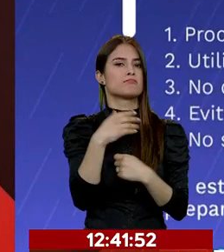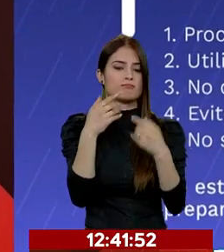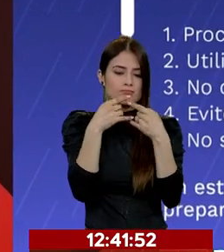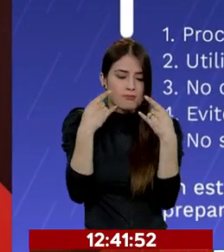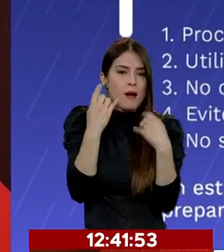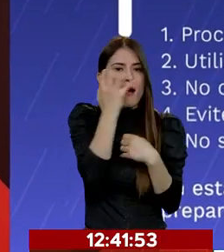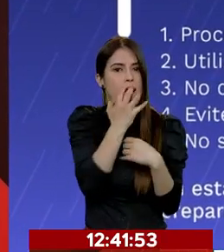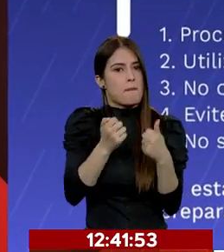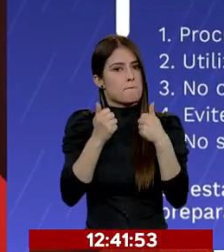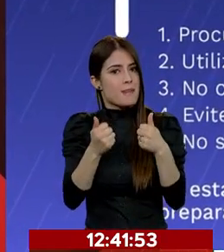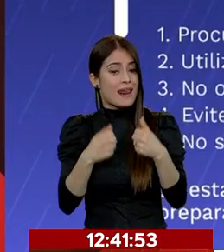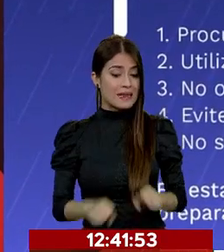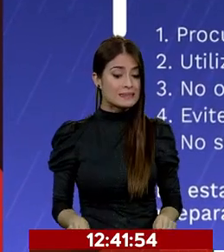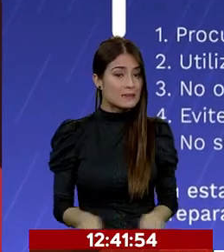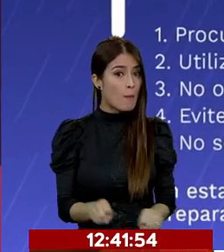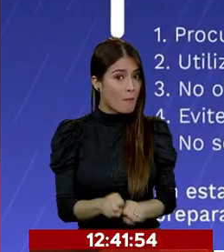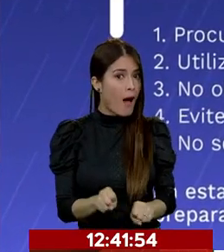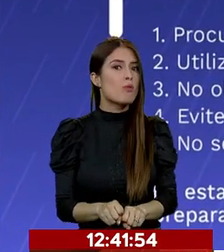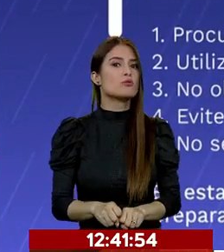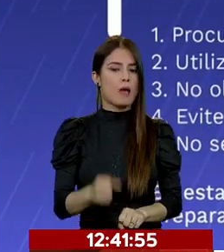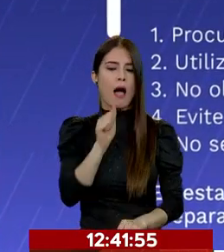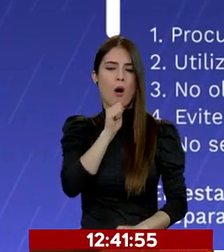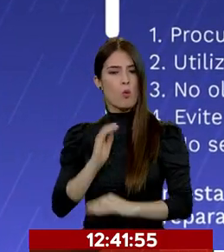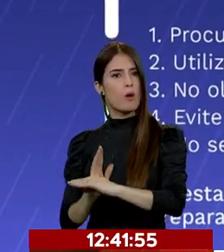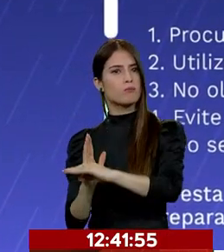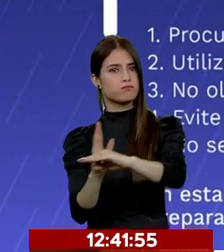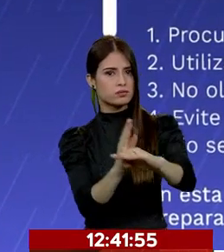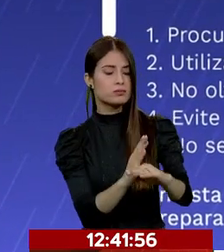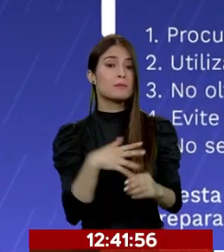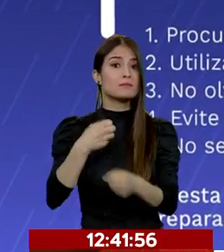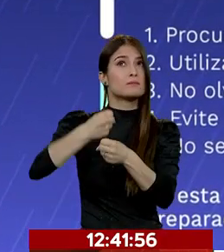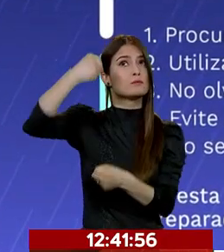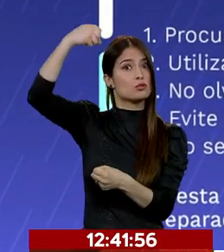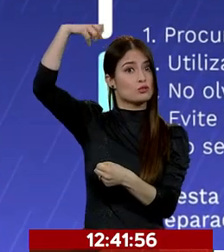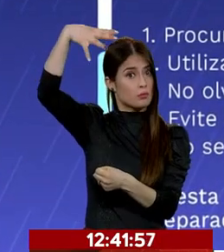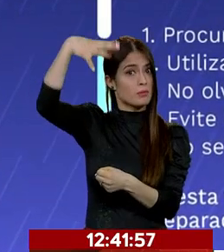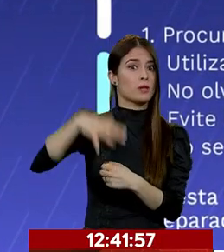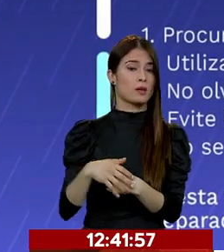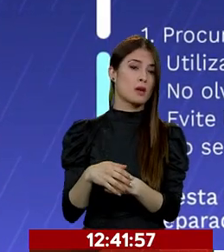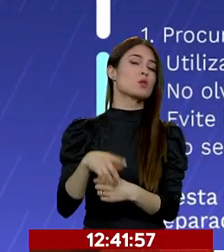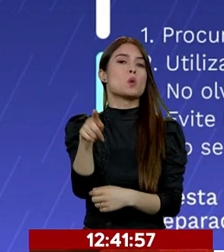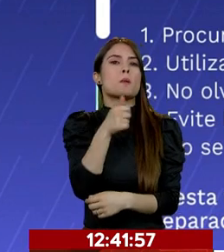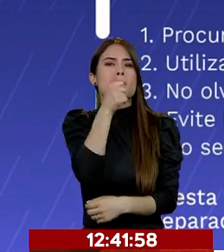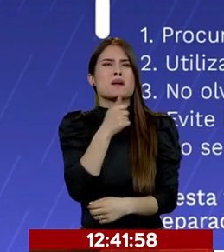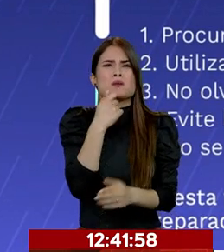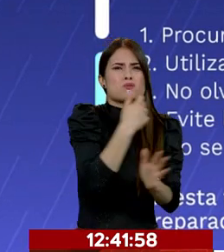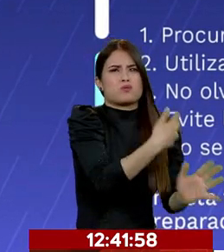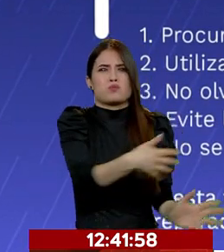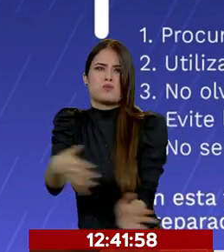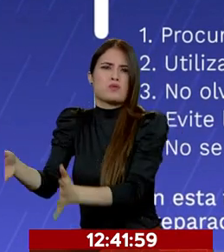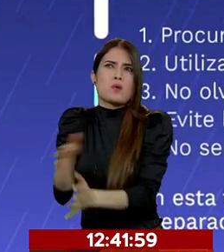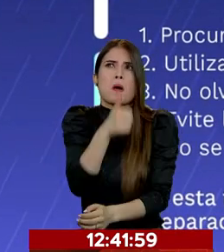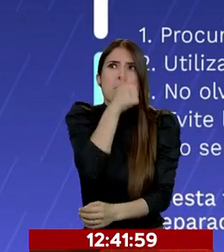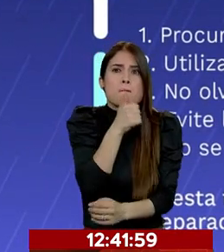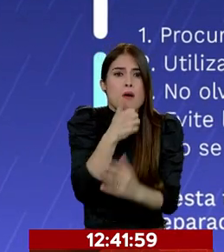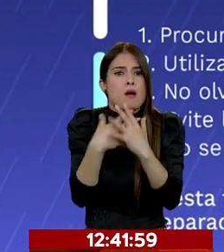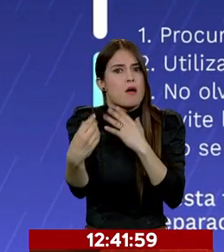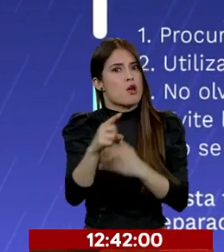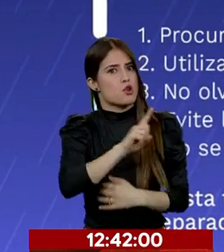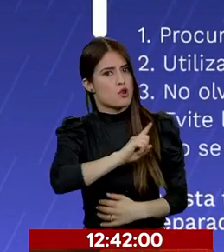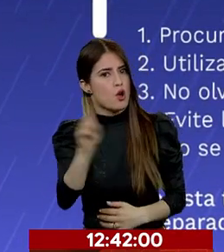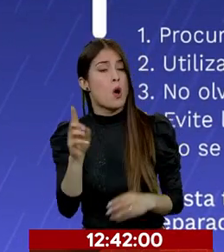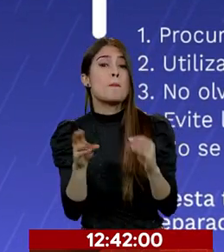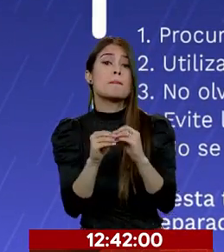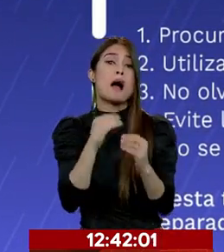No olvide llevar sombrilla o impermeable. Evite las corrientes frías de aire. No se exponga a cambios súbitos de temperatura.